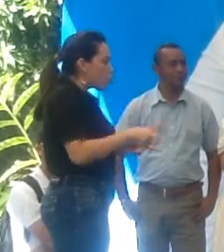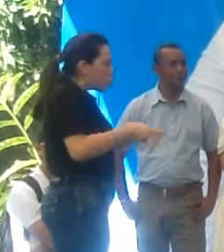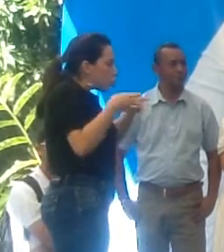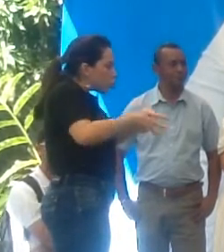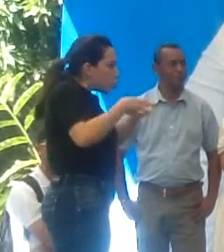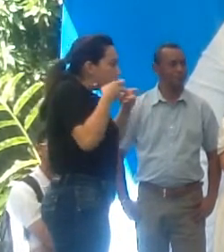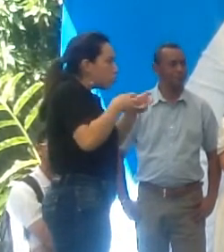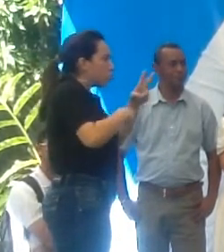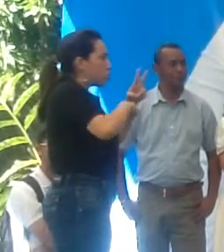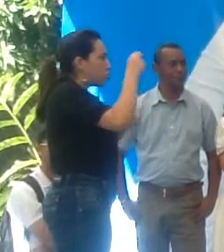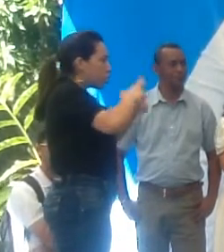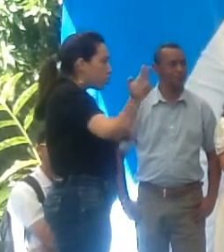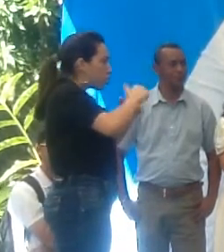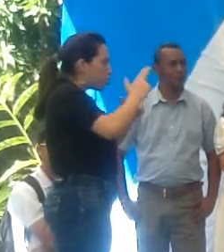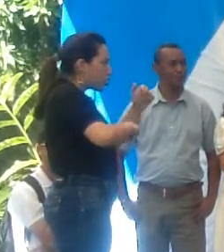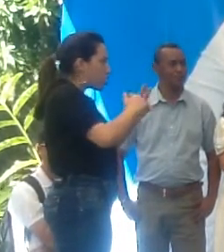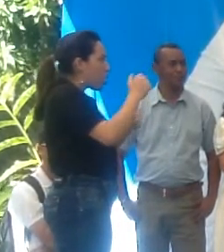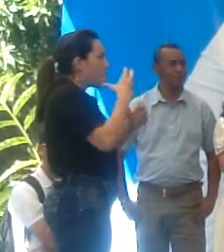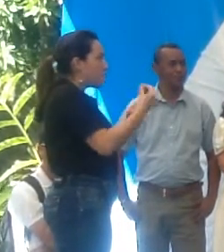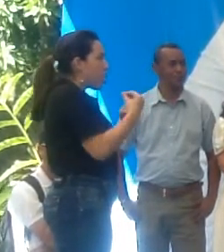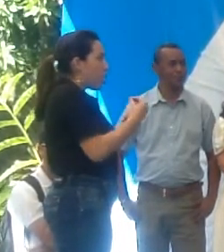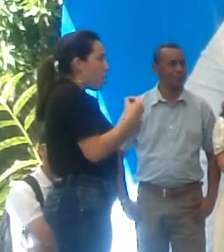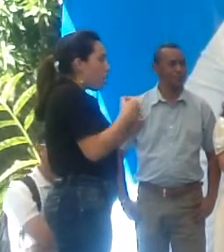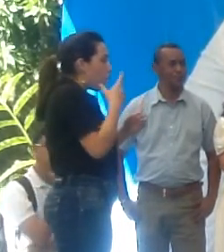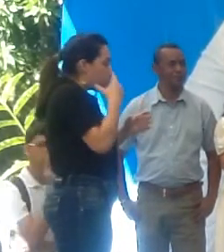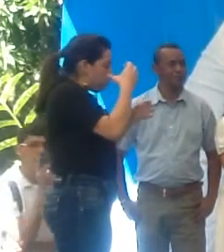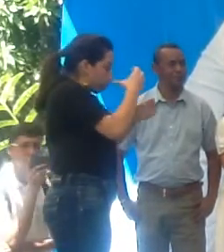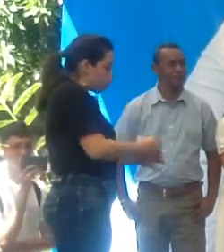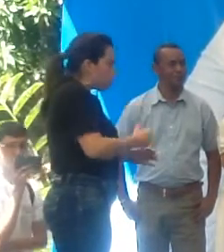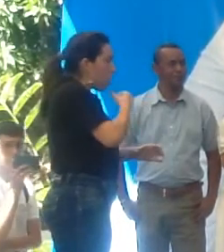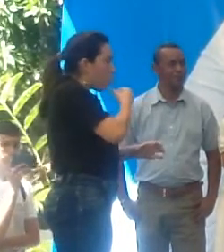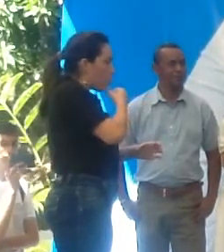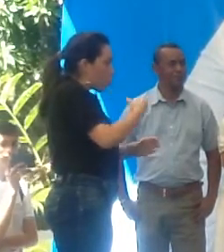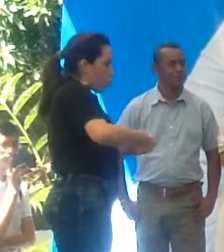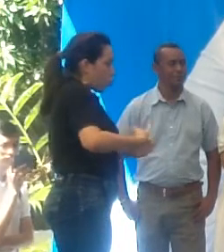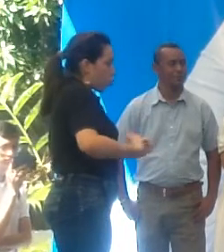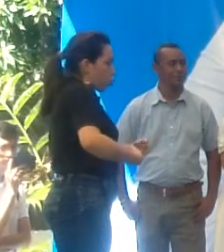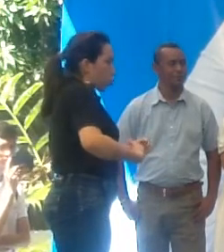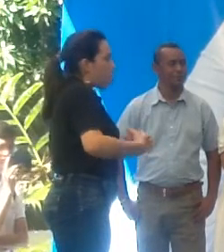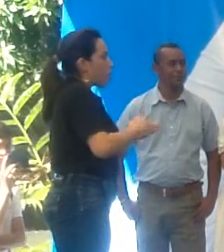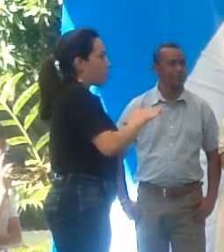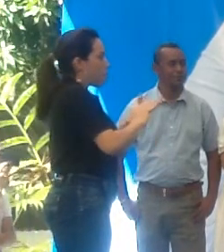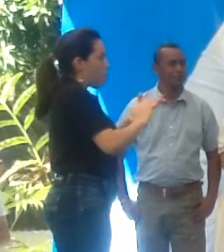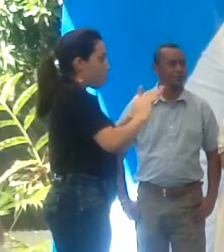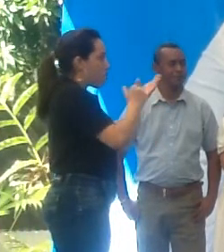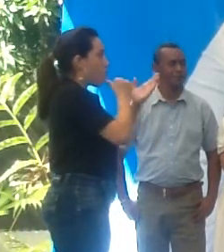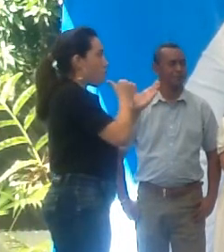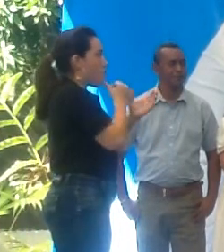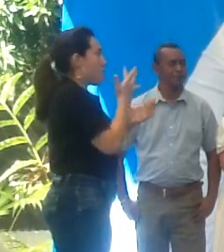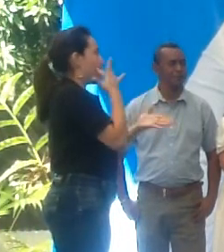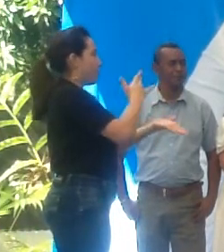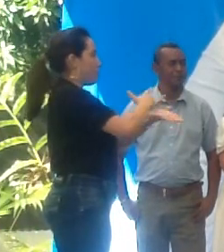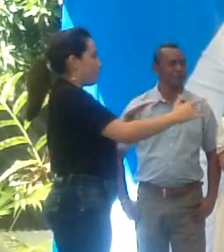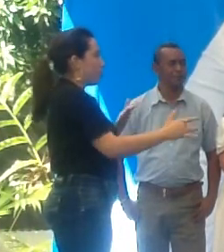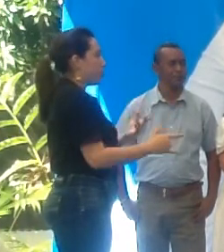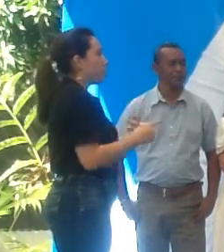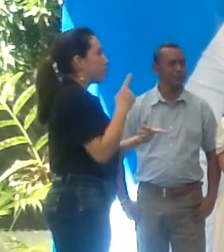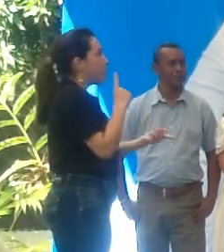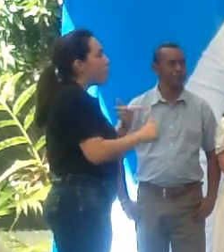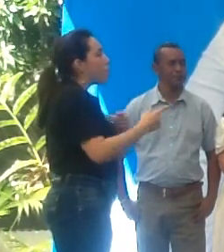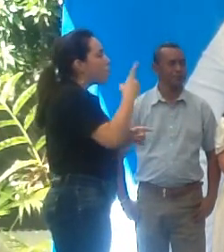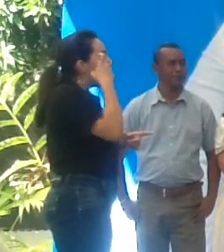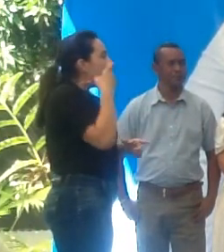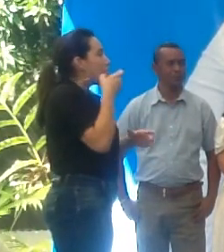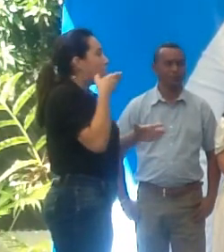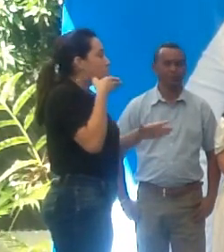la construcción de las plantas de tratamiento, pero hace falta entrar a intervenir